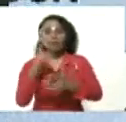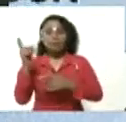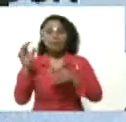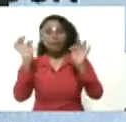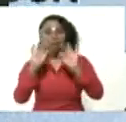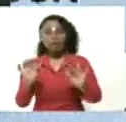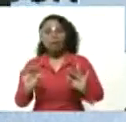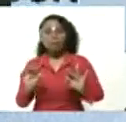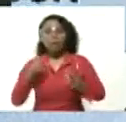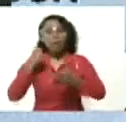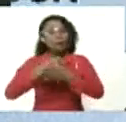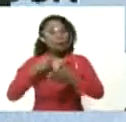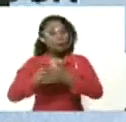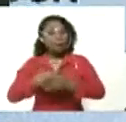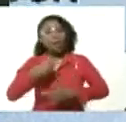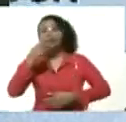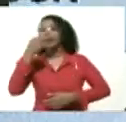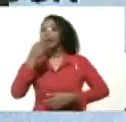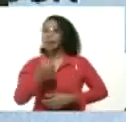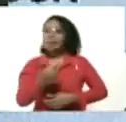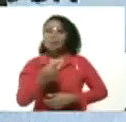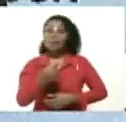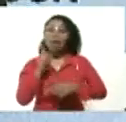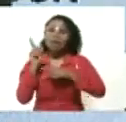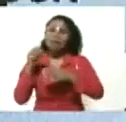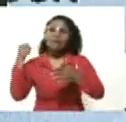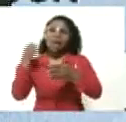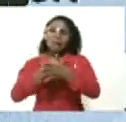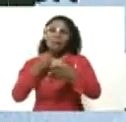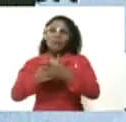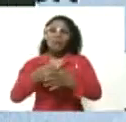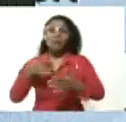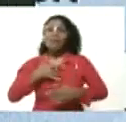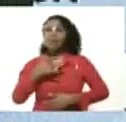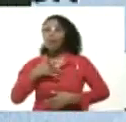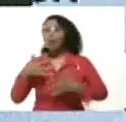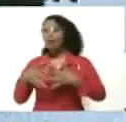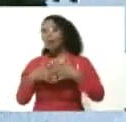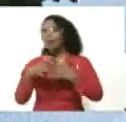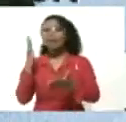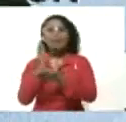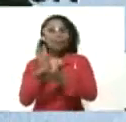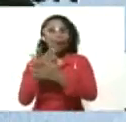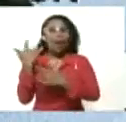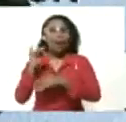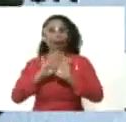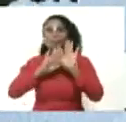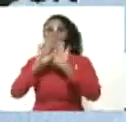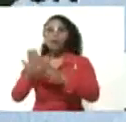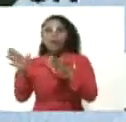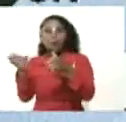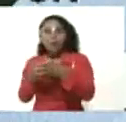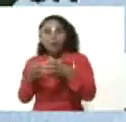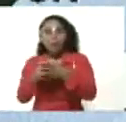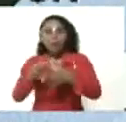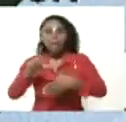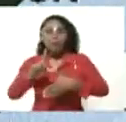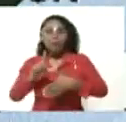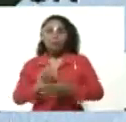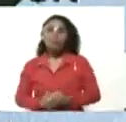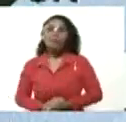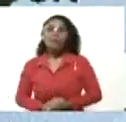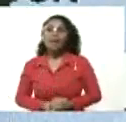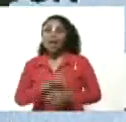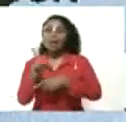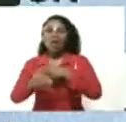luchas que les decía. En esa lucha por el sentido, Estados Unidos siempre ha contado con el apoyo de las élites latinoamericanas. Y eso ha